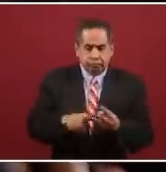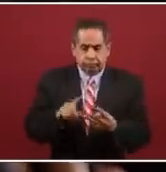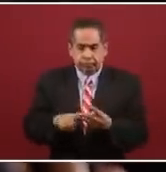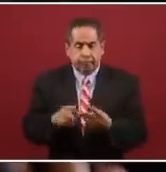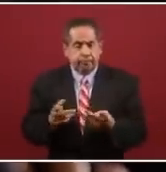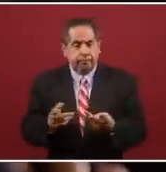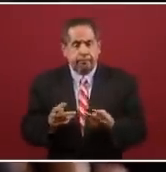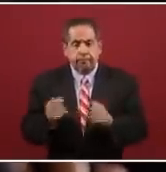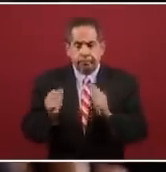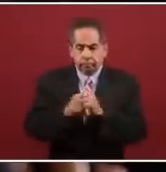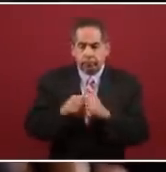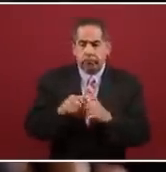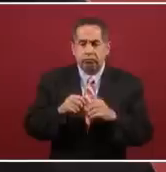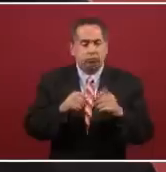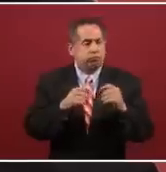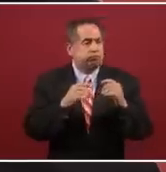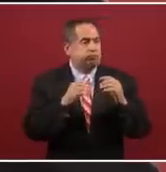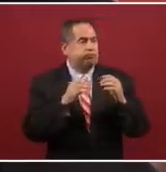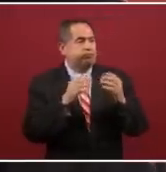con albergues,